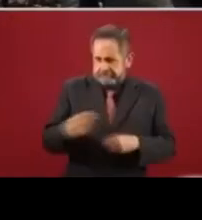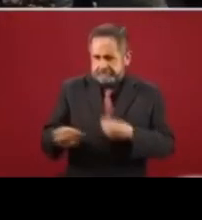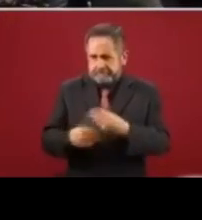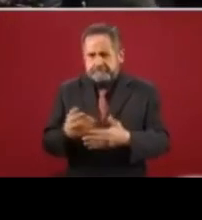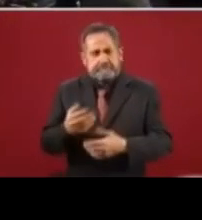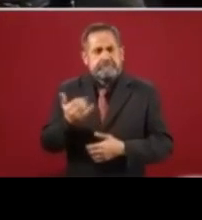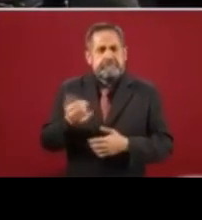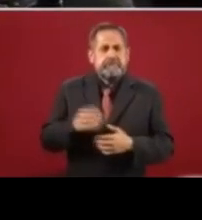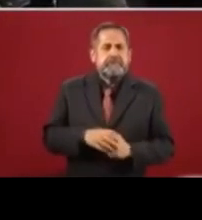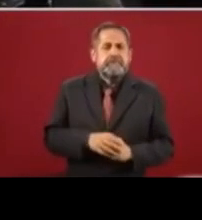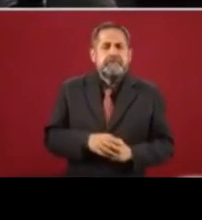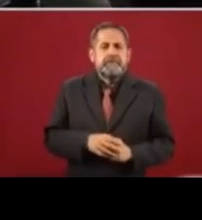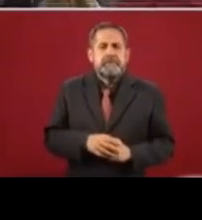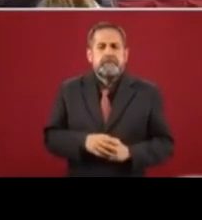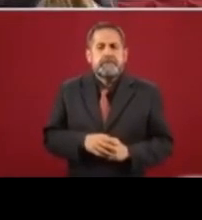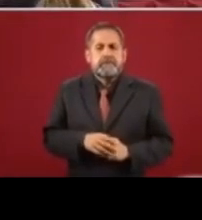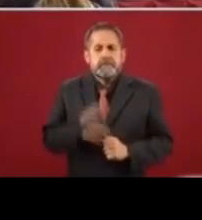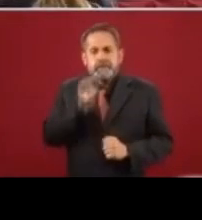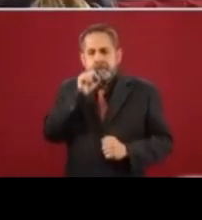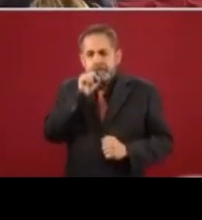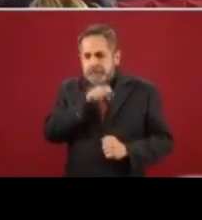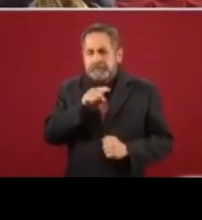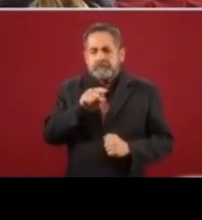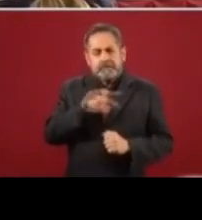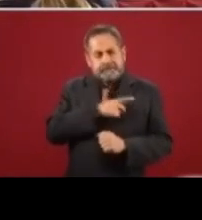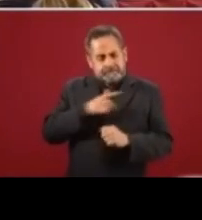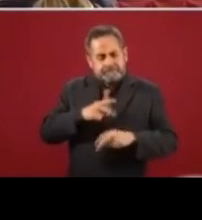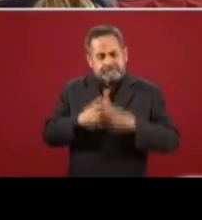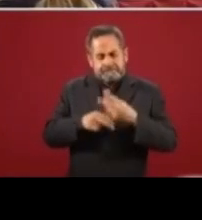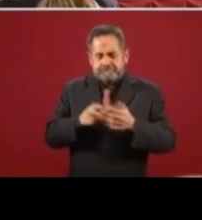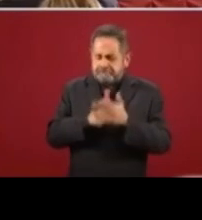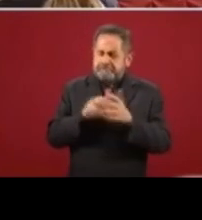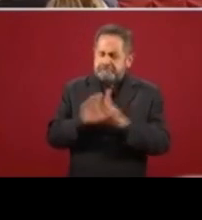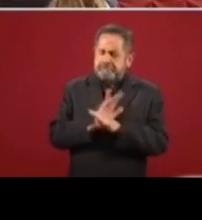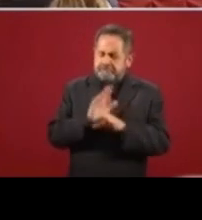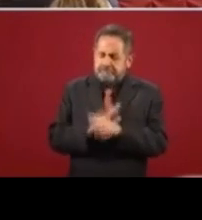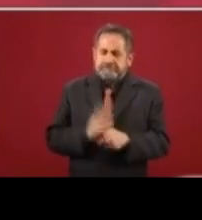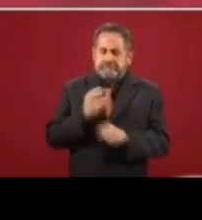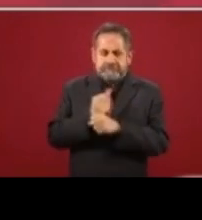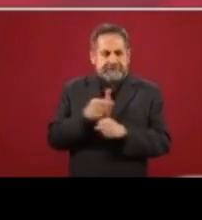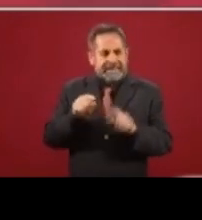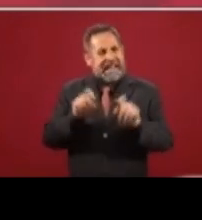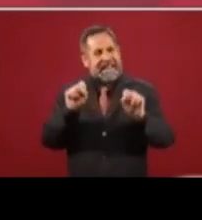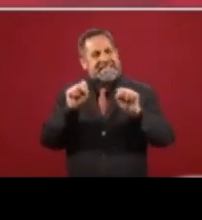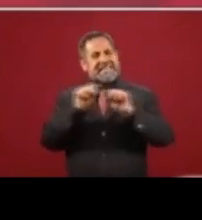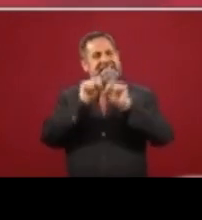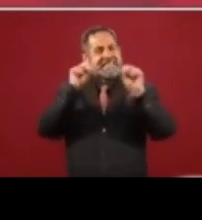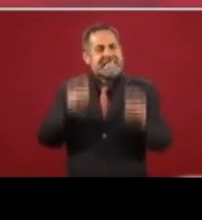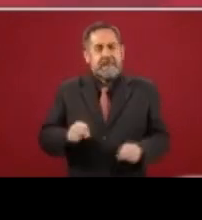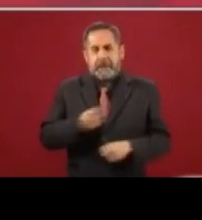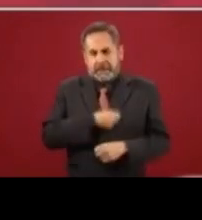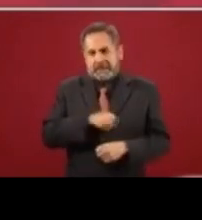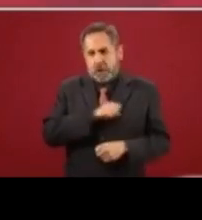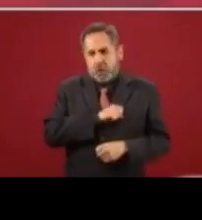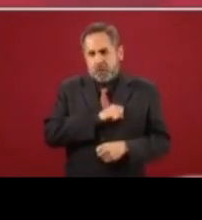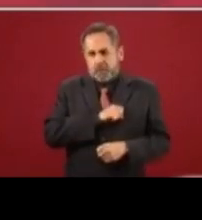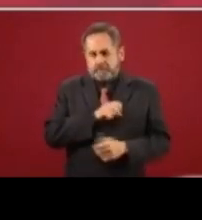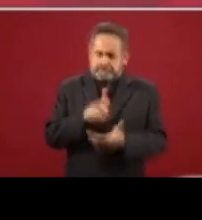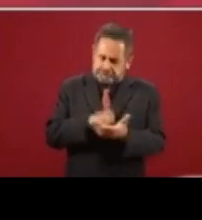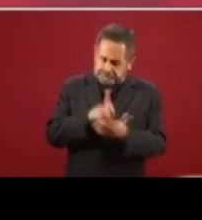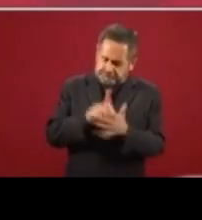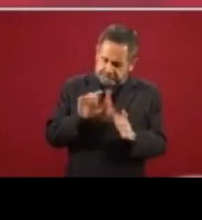comunitaria. Tenemos que perfeccionar el sistema. Es algo muy